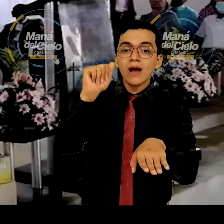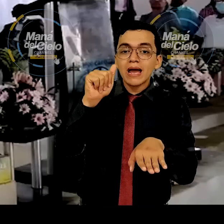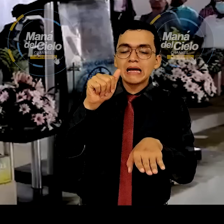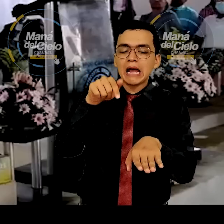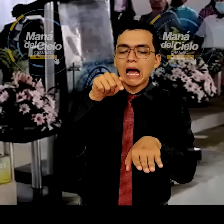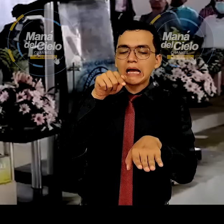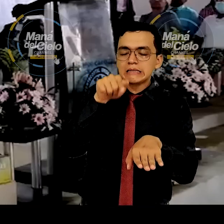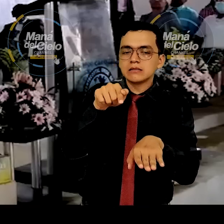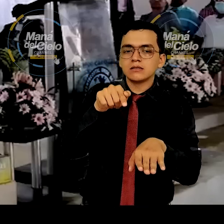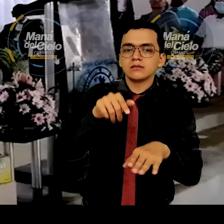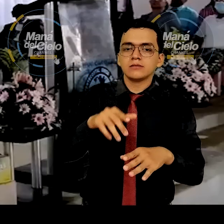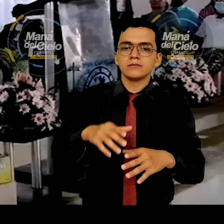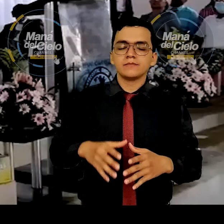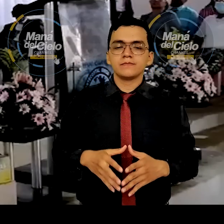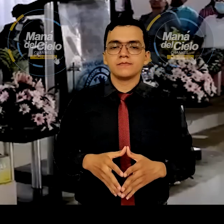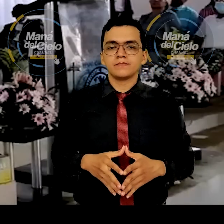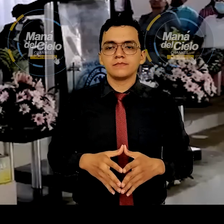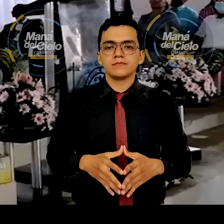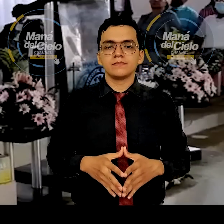dijo.